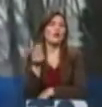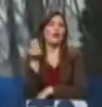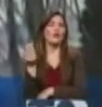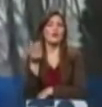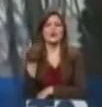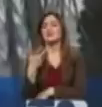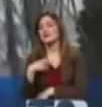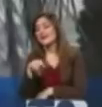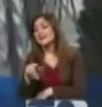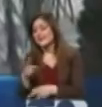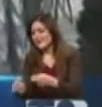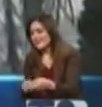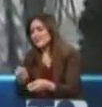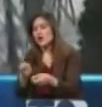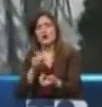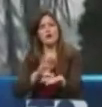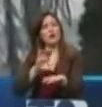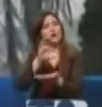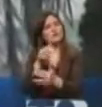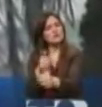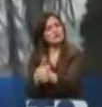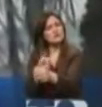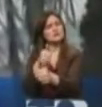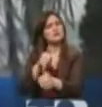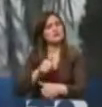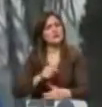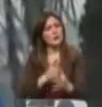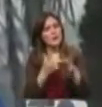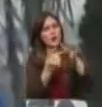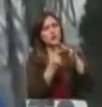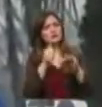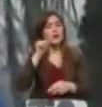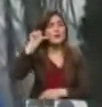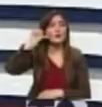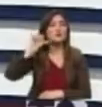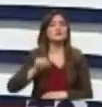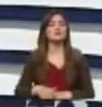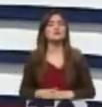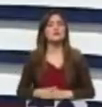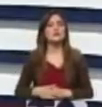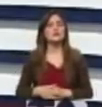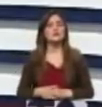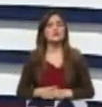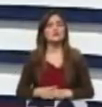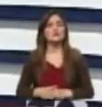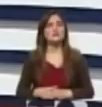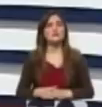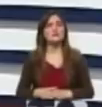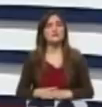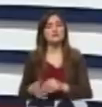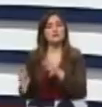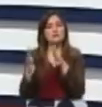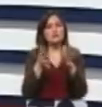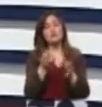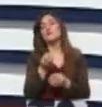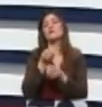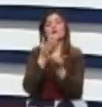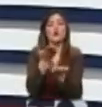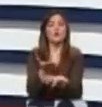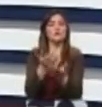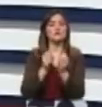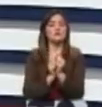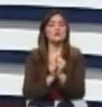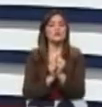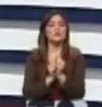adolescentes. Tenemos algunos colegios alrededor en la parroquia de Amaguaña. Le contaban también que